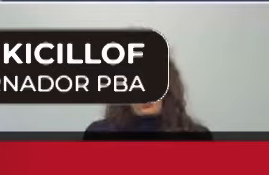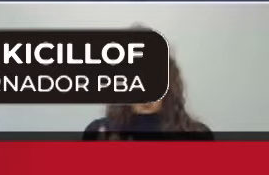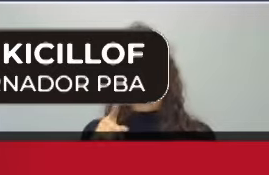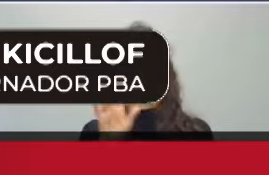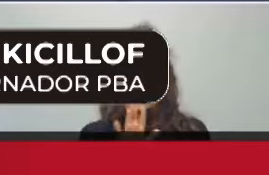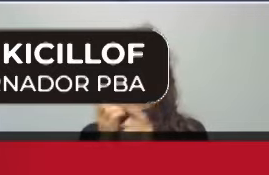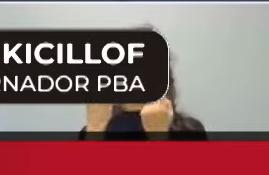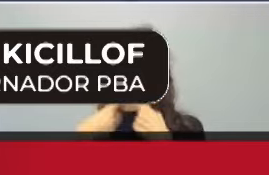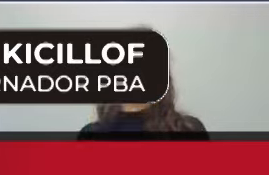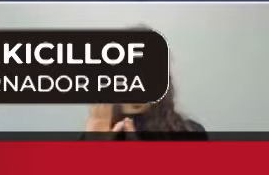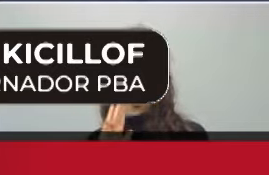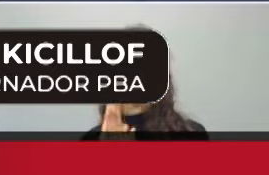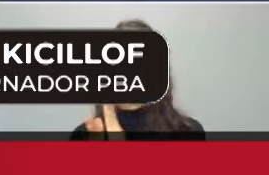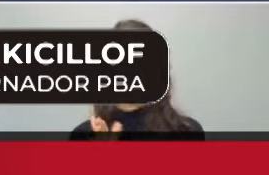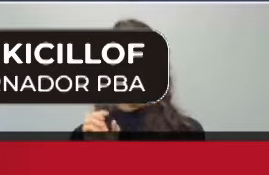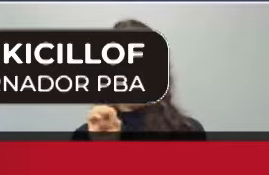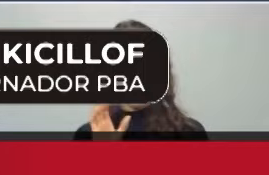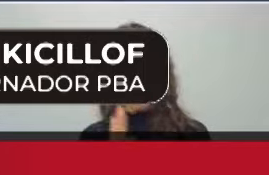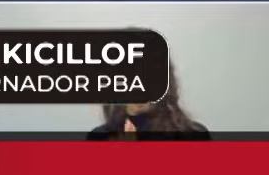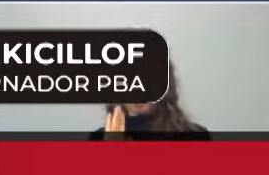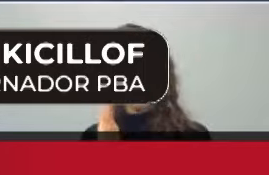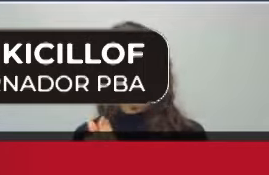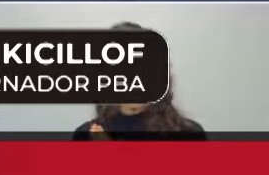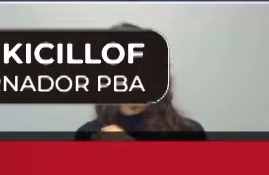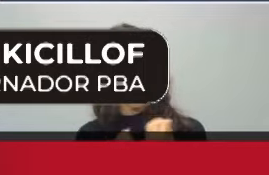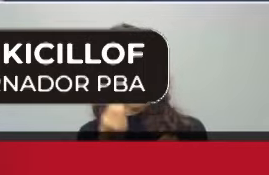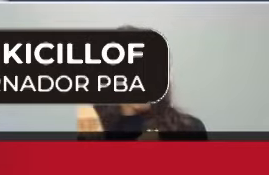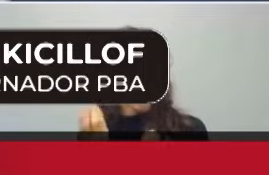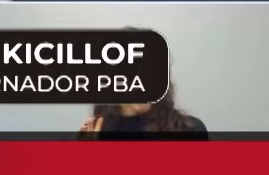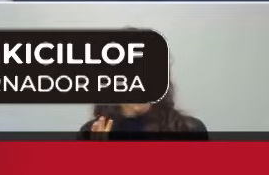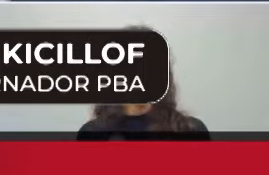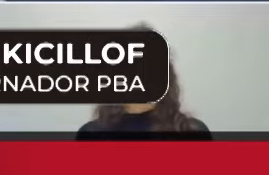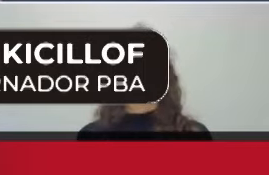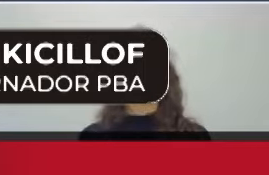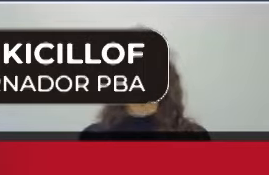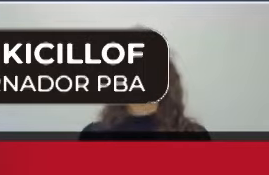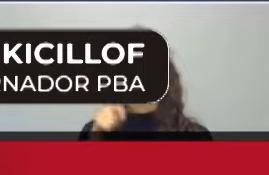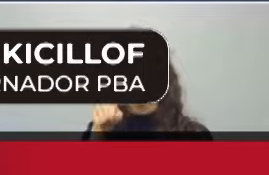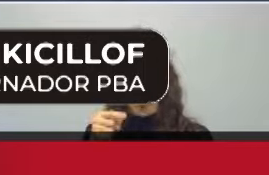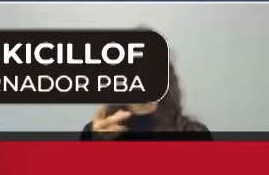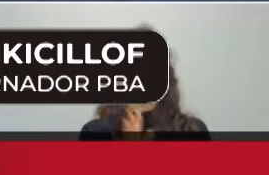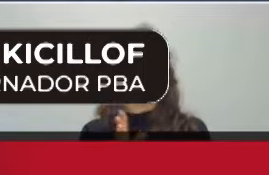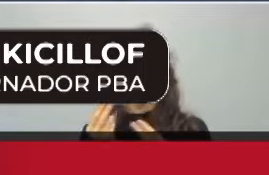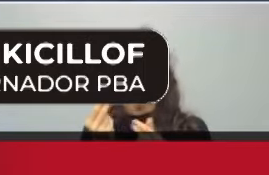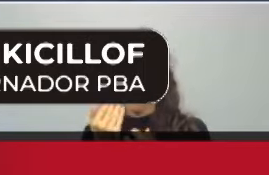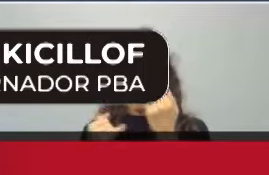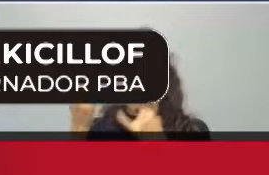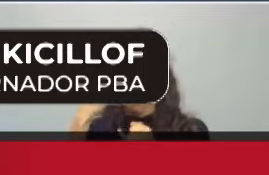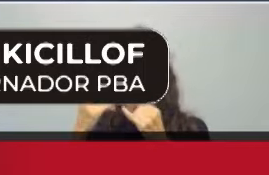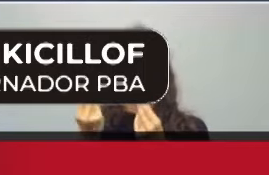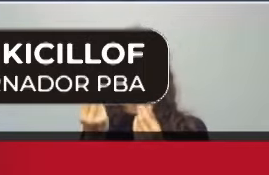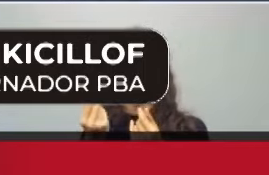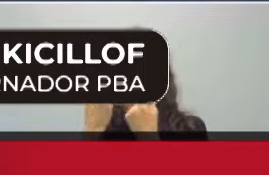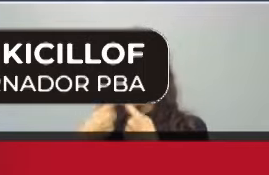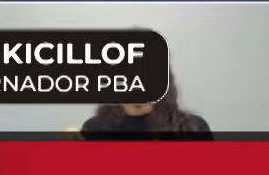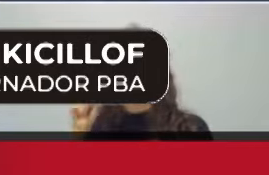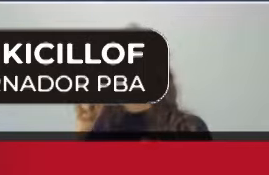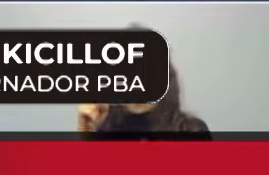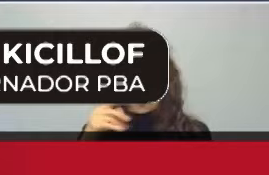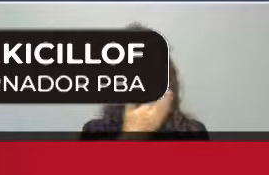directos, los llamamos nosotros, directos en términos de que se trata de transferencias financieras que realiza el